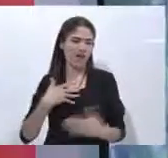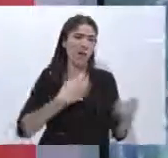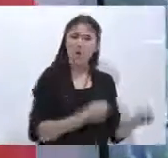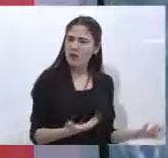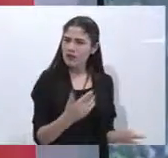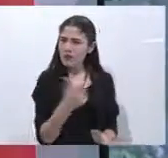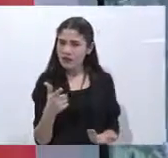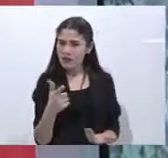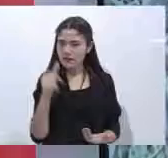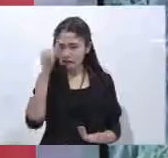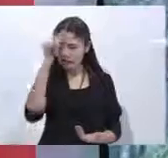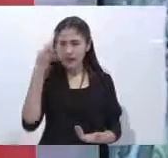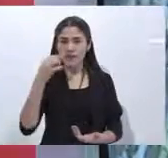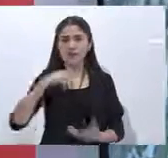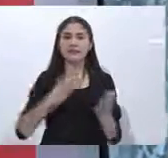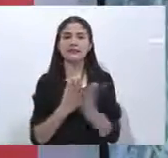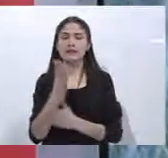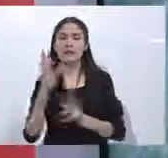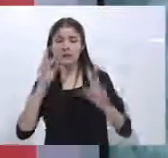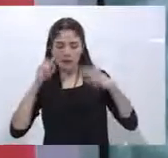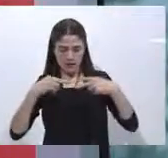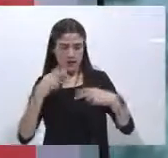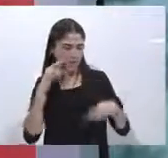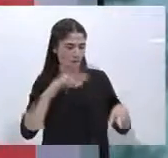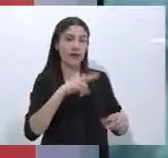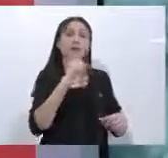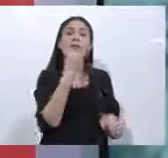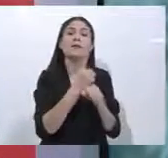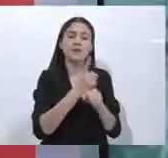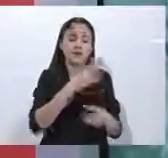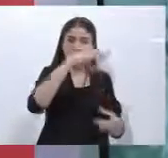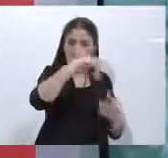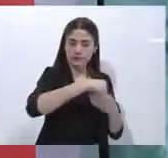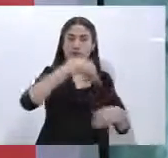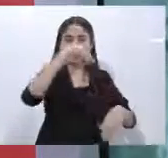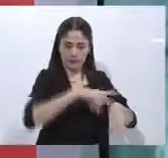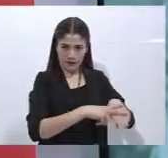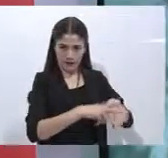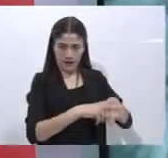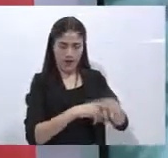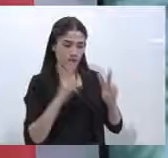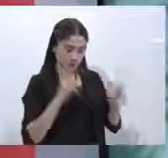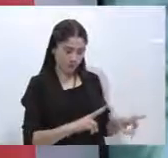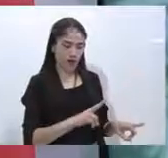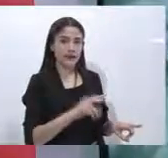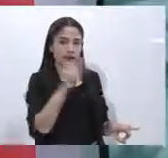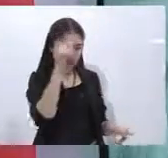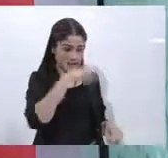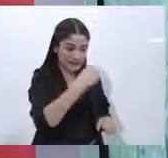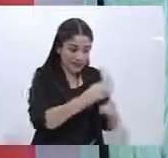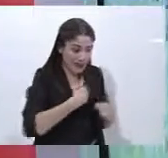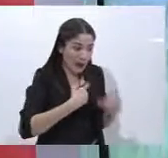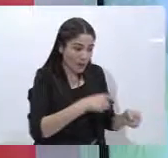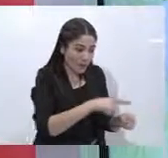que miramos hacia afuera al contrario nosotros tenemos que mirar para afuera exportando tenemos que exportar